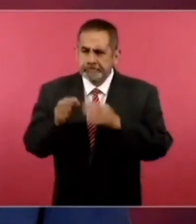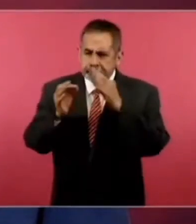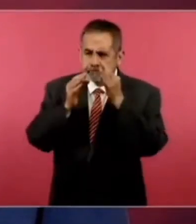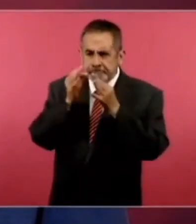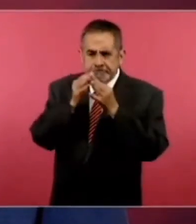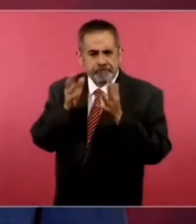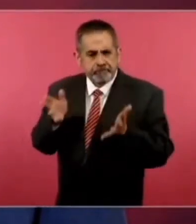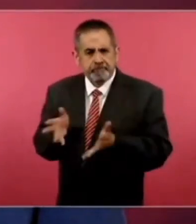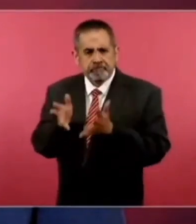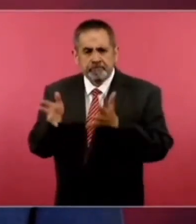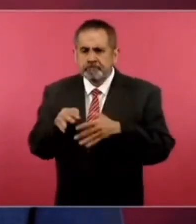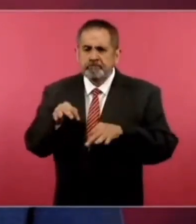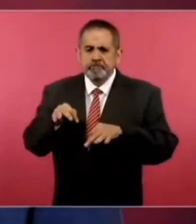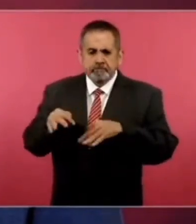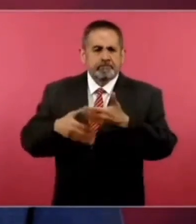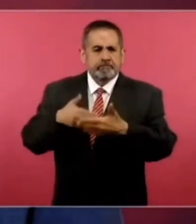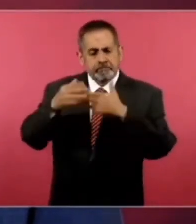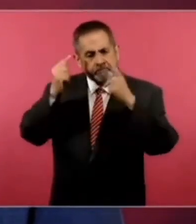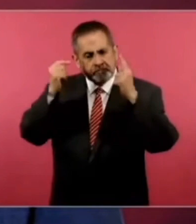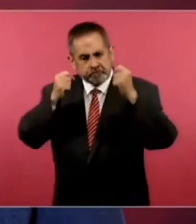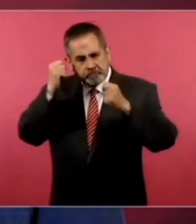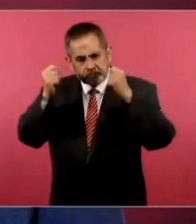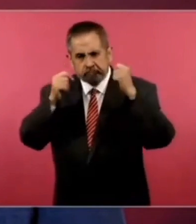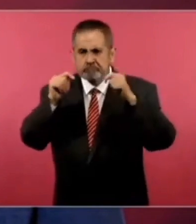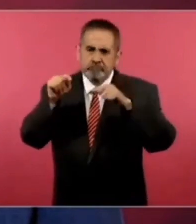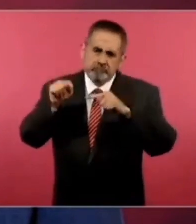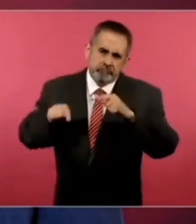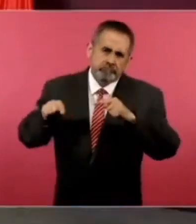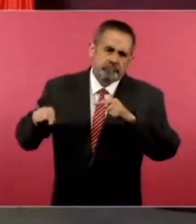promover actividades turísticas